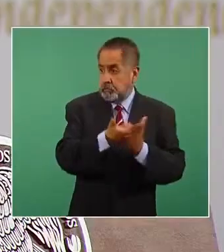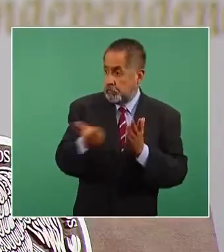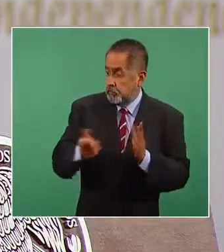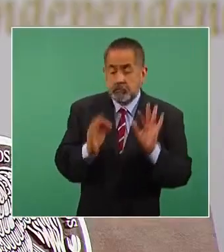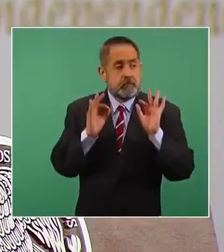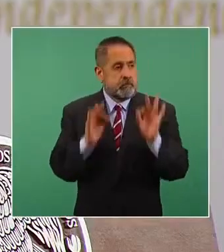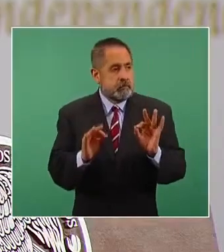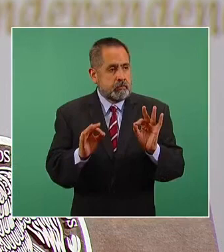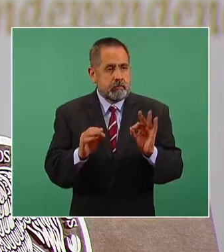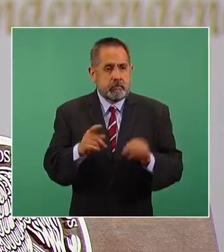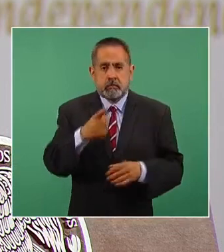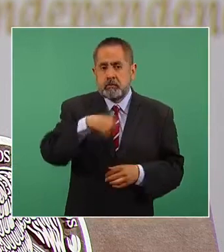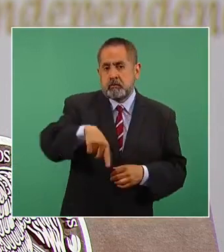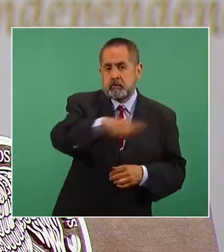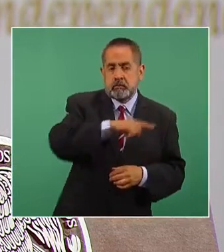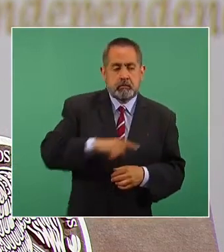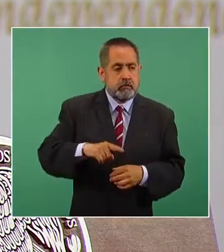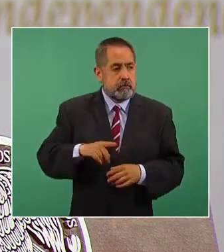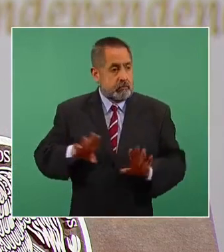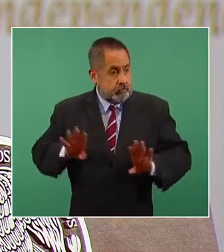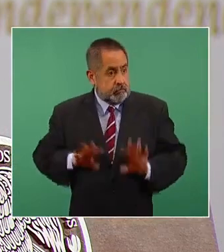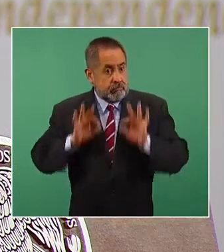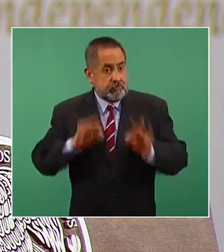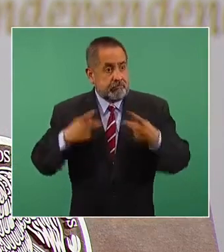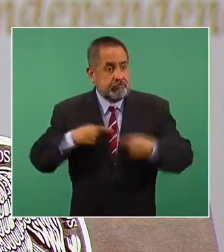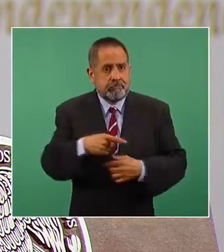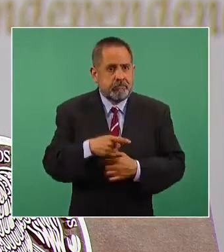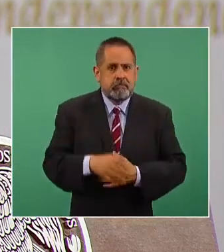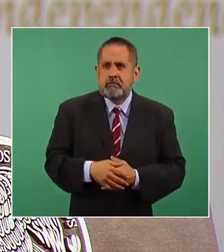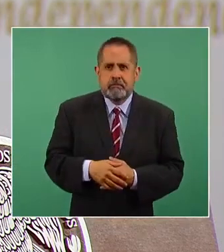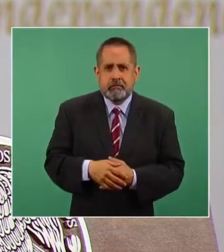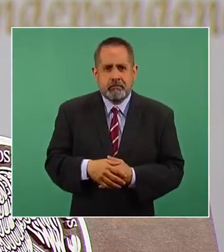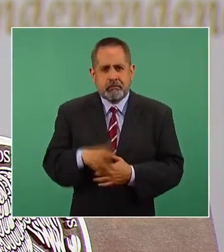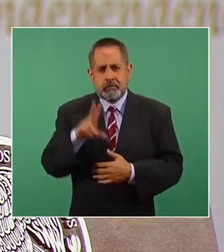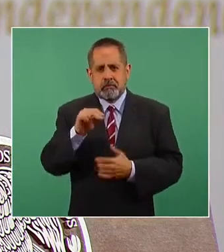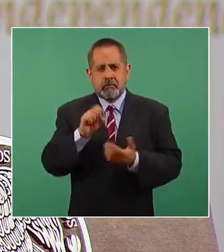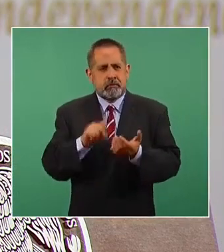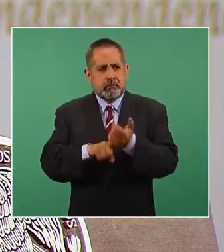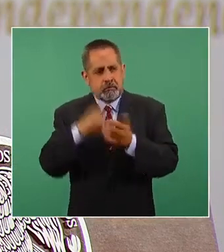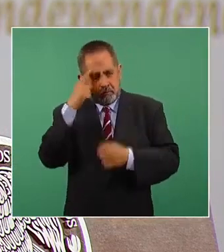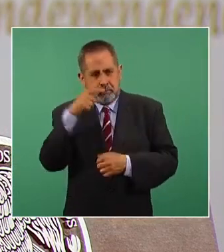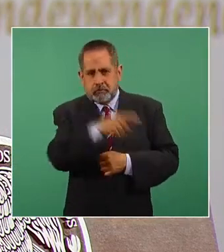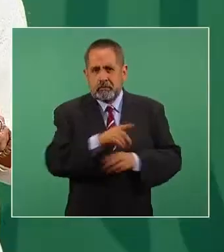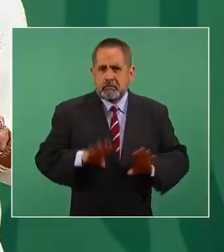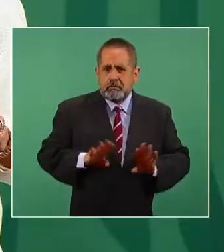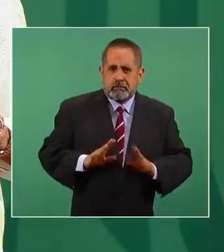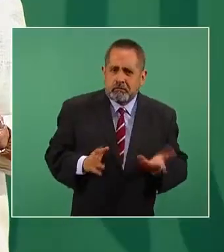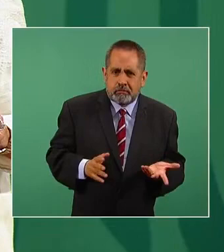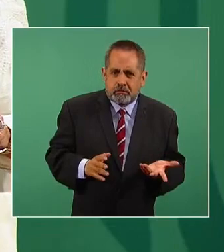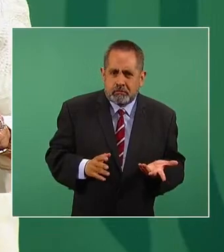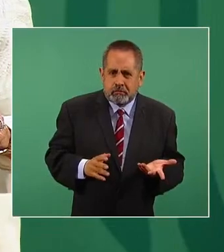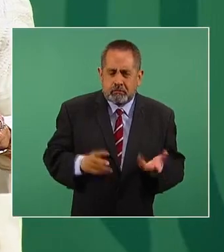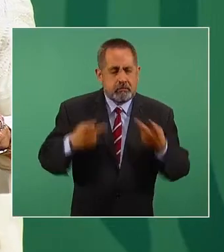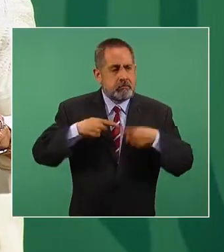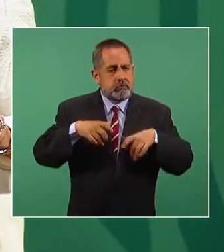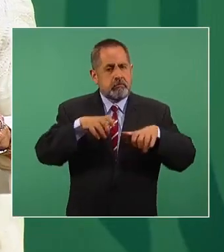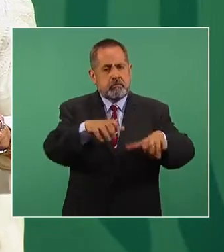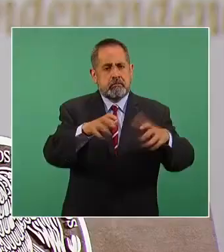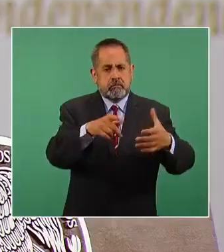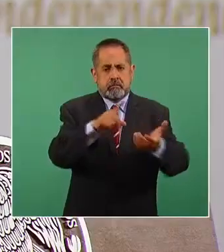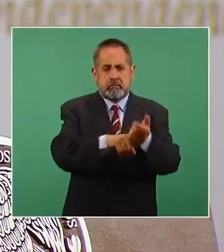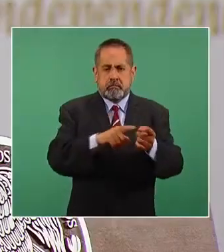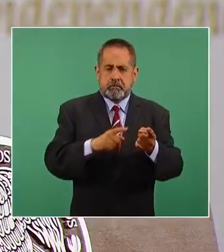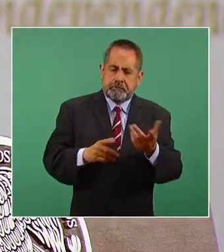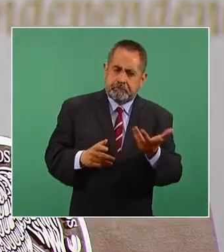los impuestos que se pueden llegar a reducir o incluso a eliminar con tasa cero, no llegan al